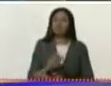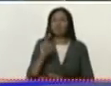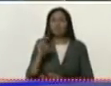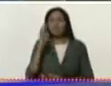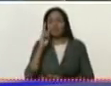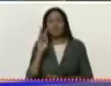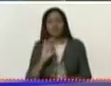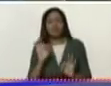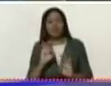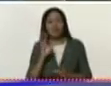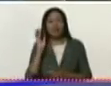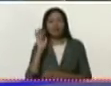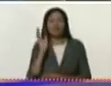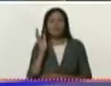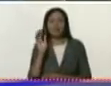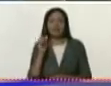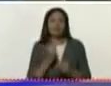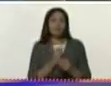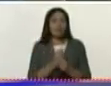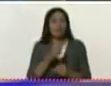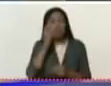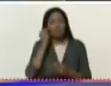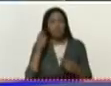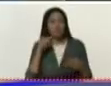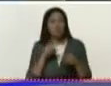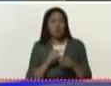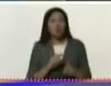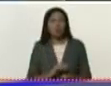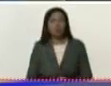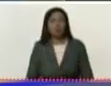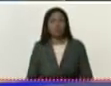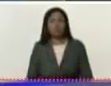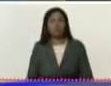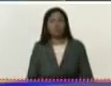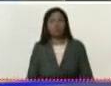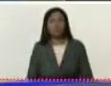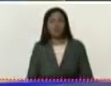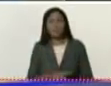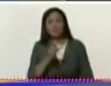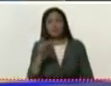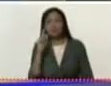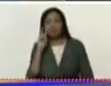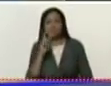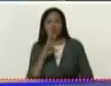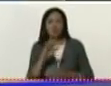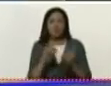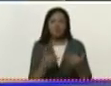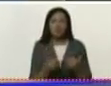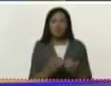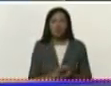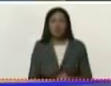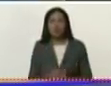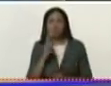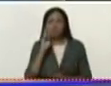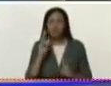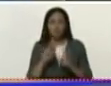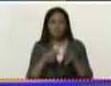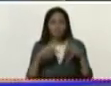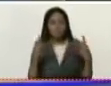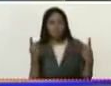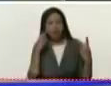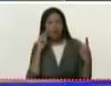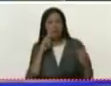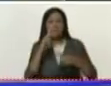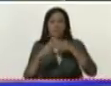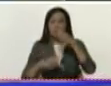lo que es una asamblea de trabajadores, una asamblea vecinal, meterse adentro, sacar un periodiquito, hacer esto, hacer aquello,